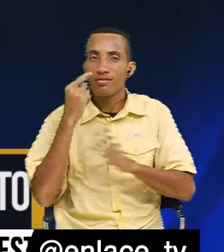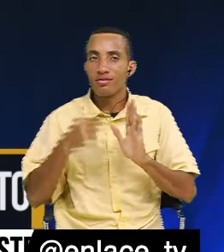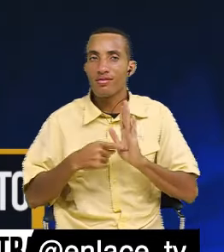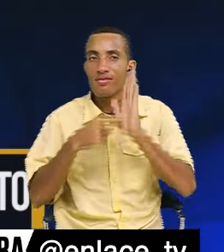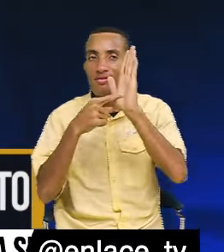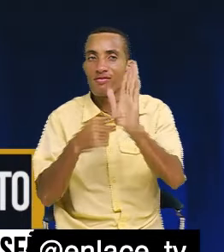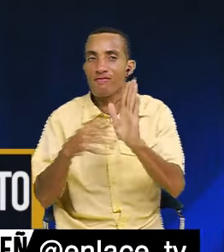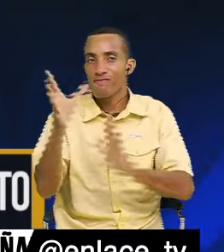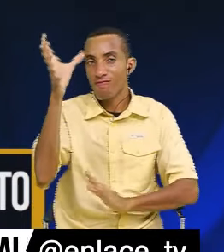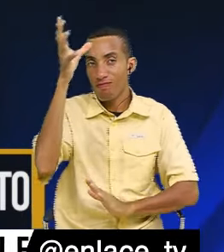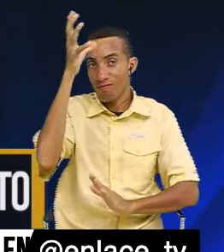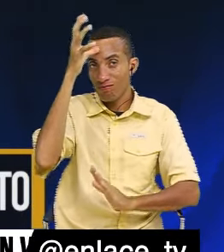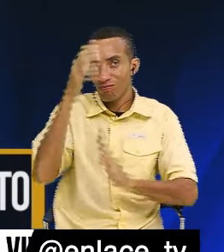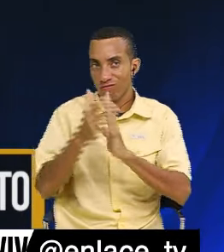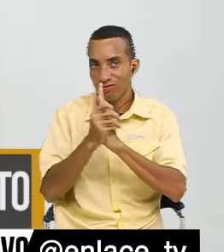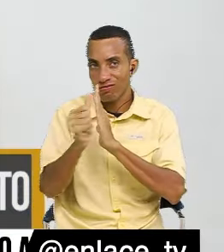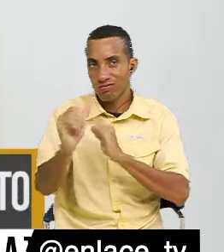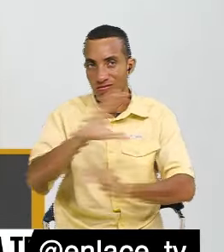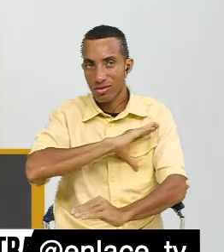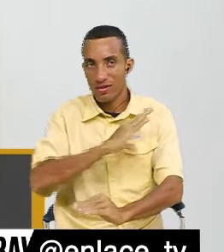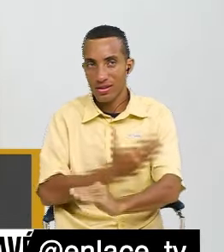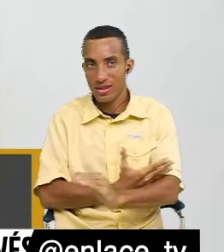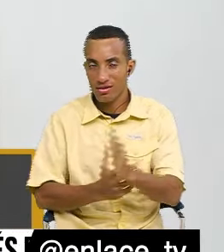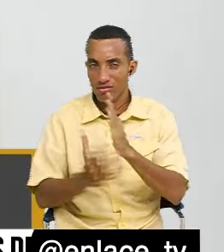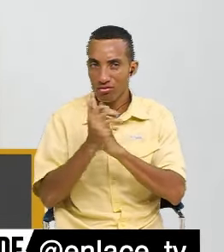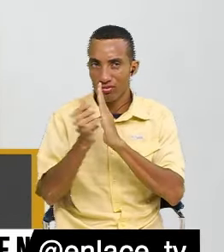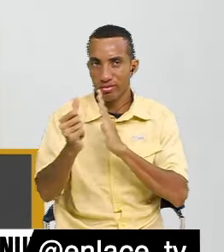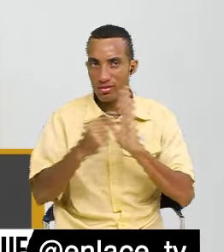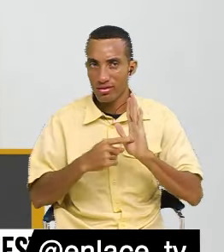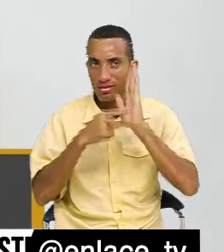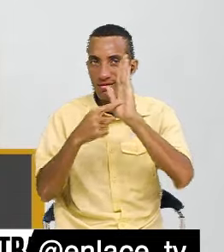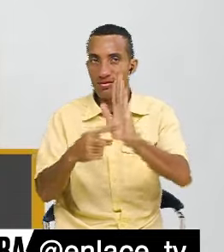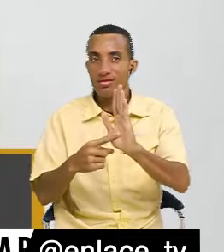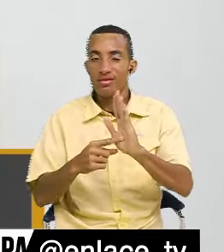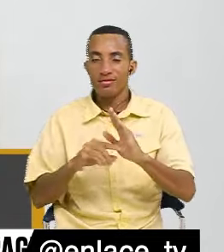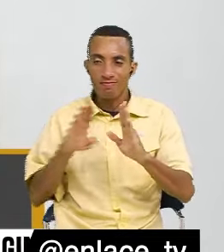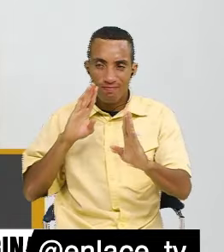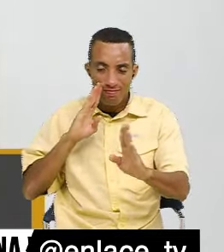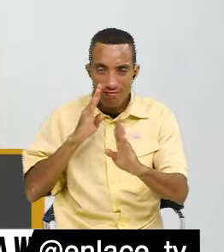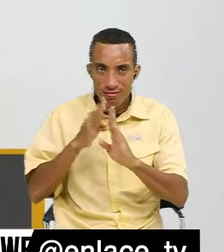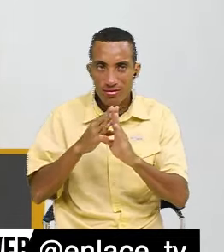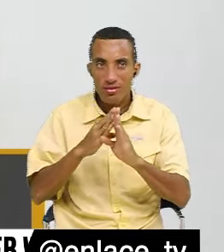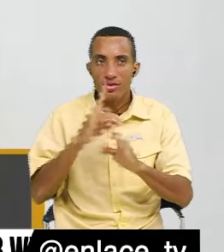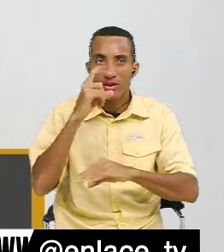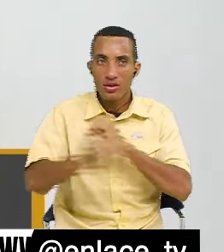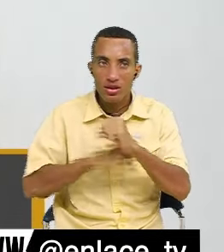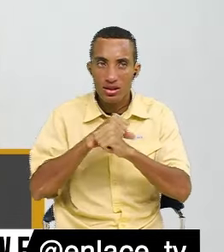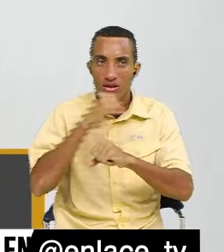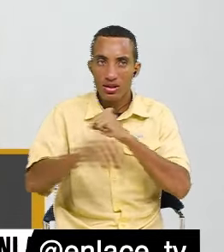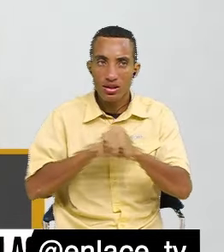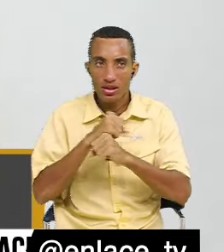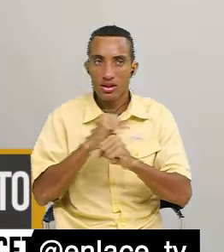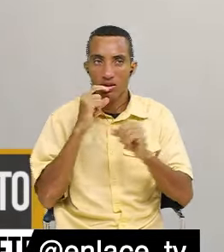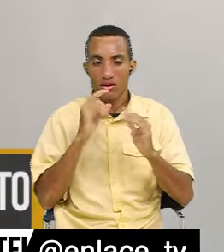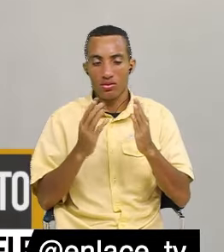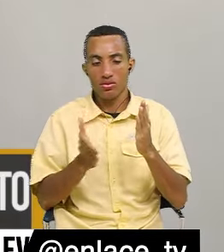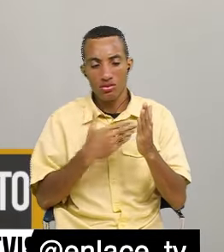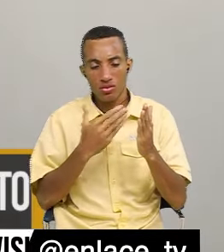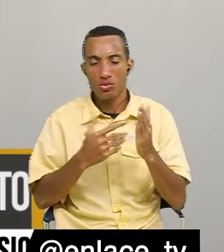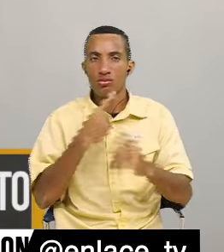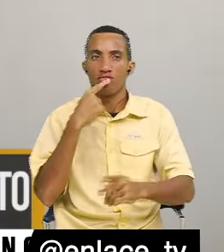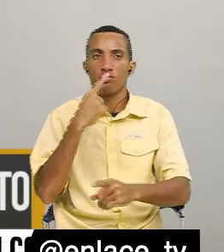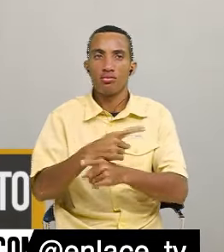mis habilidades y ese desempeño, esa entrega que yo hago cada año para poder tener un buen resultado. El